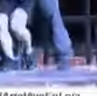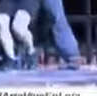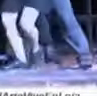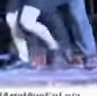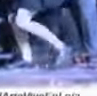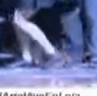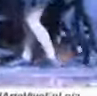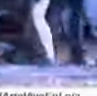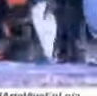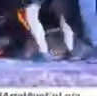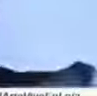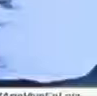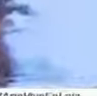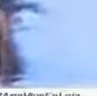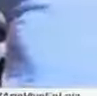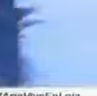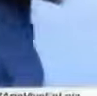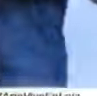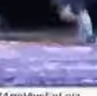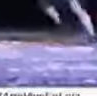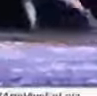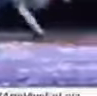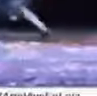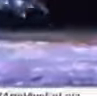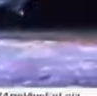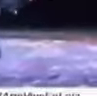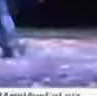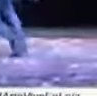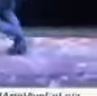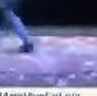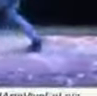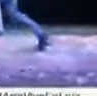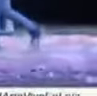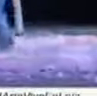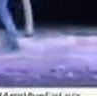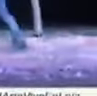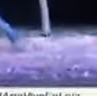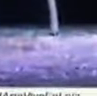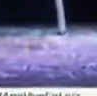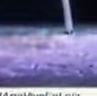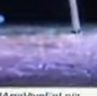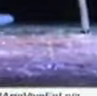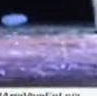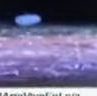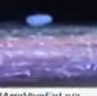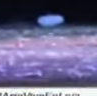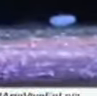Thank you.